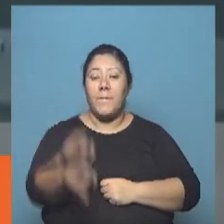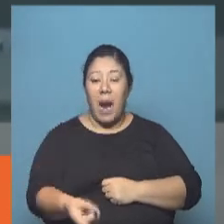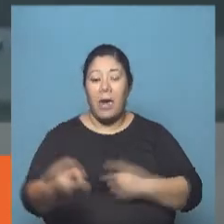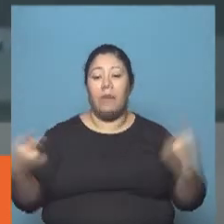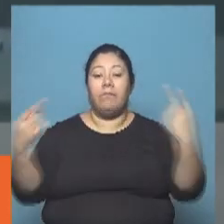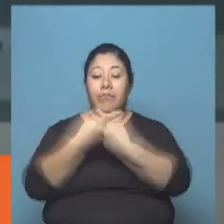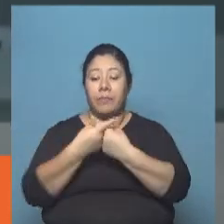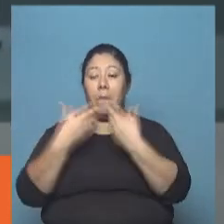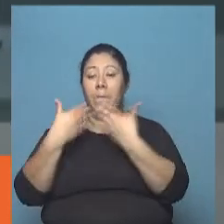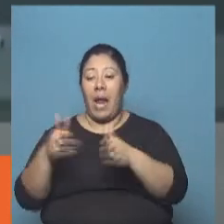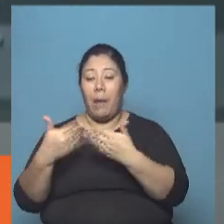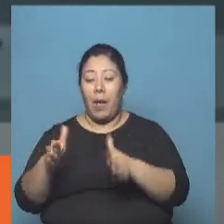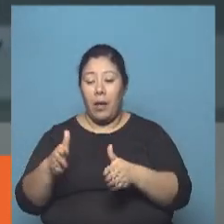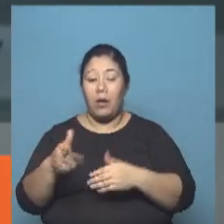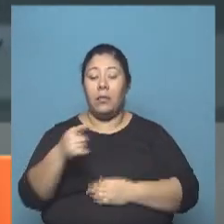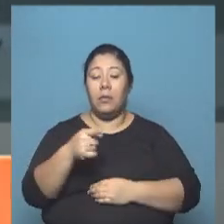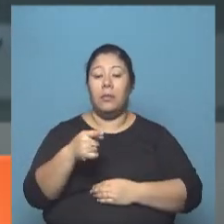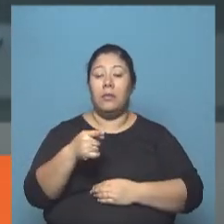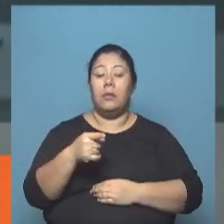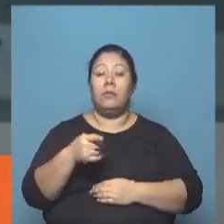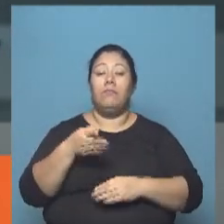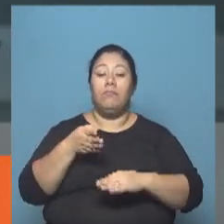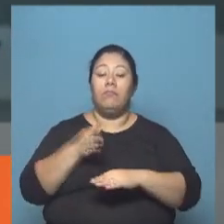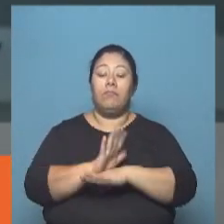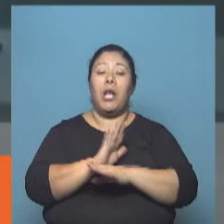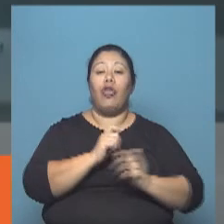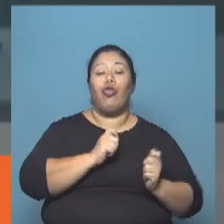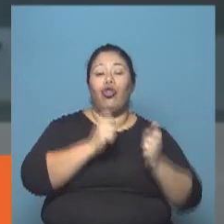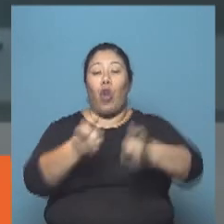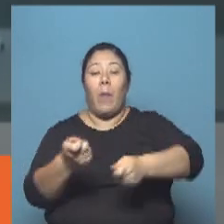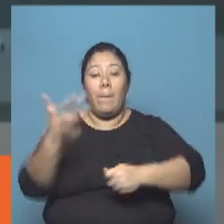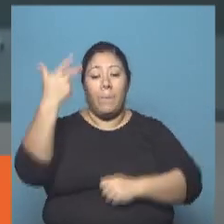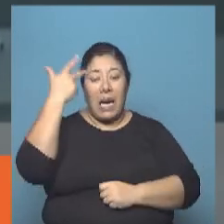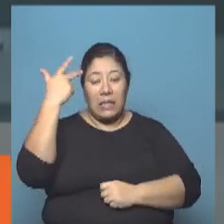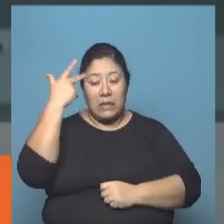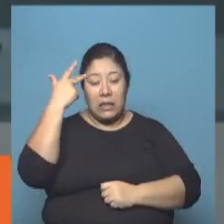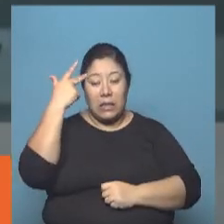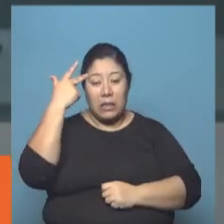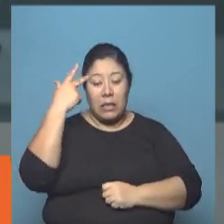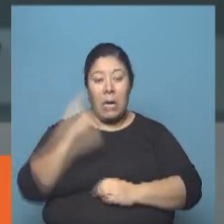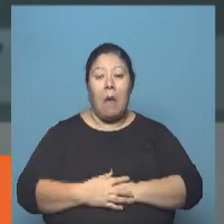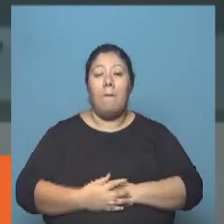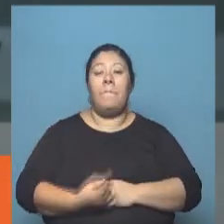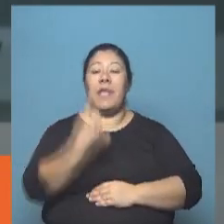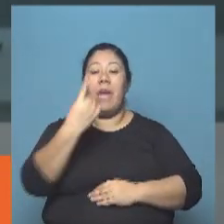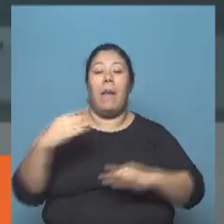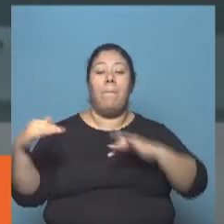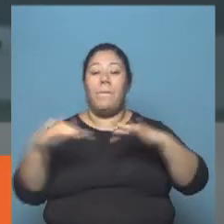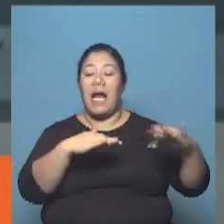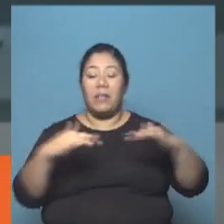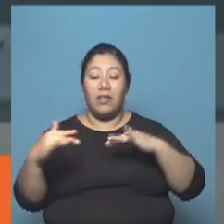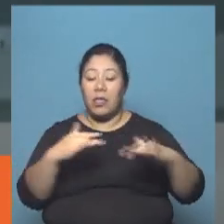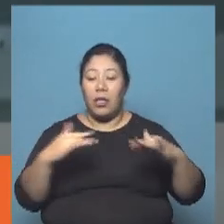a Panamá será el ingreso de Leo Messi, quien hará su debut en esta Copa América